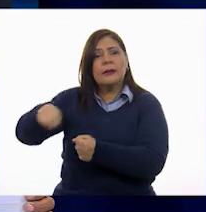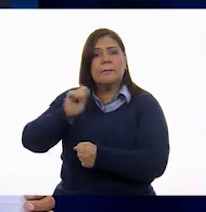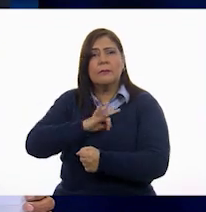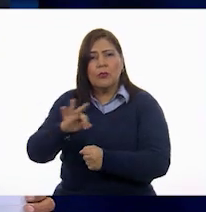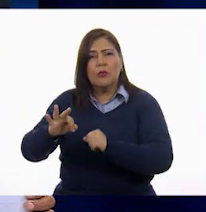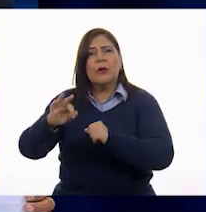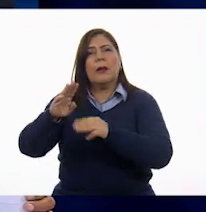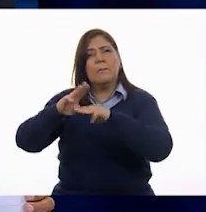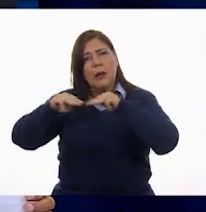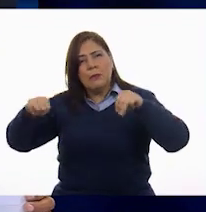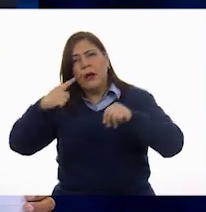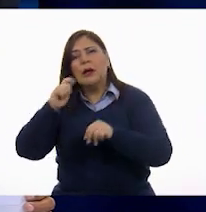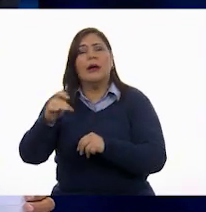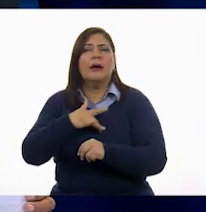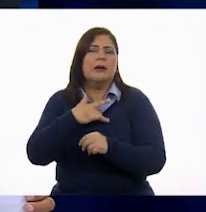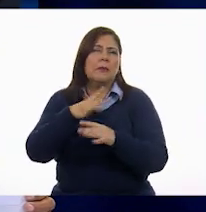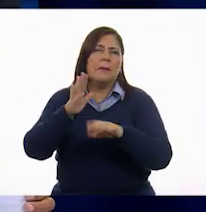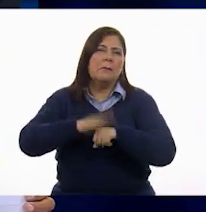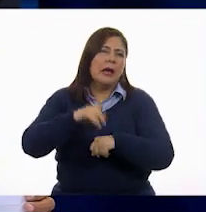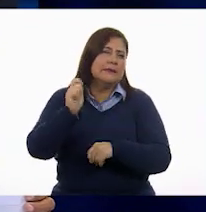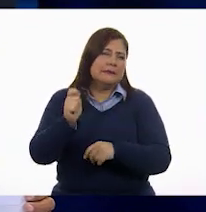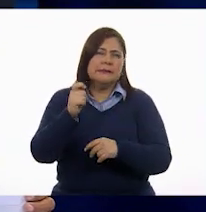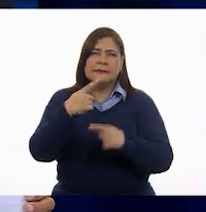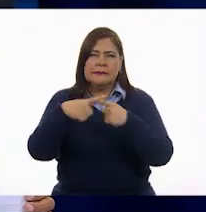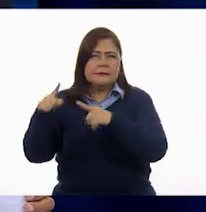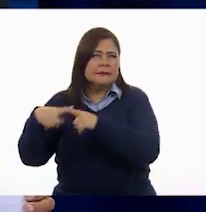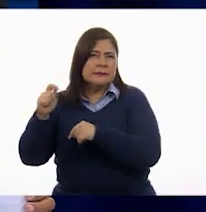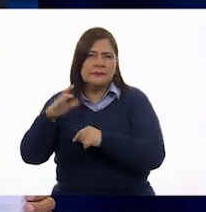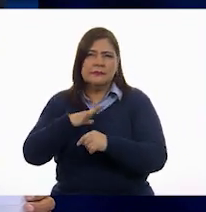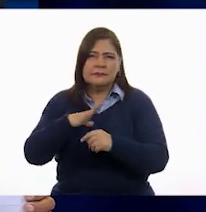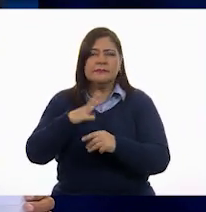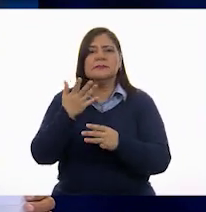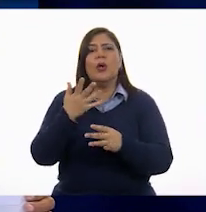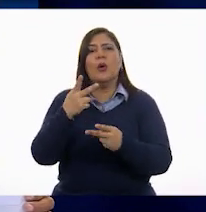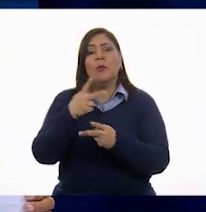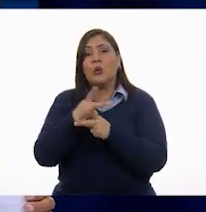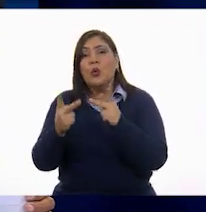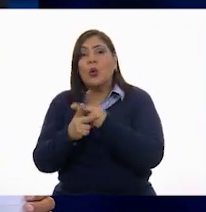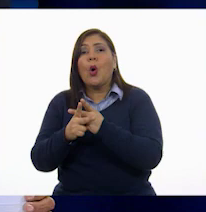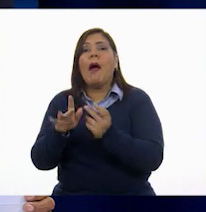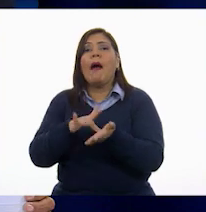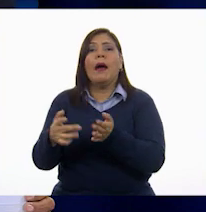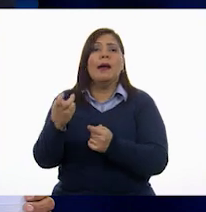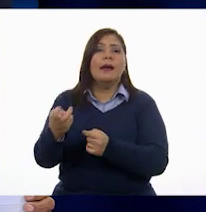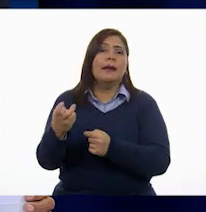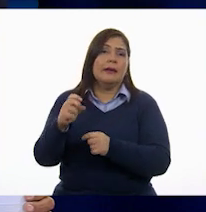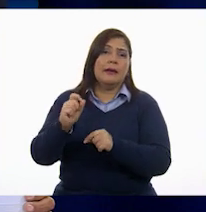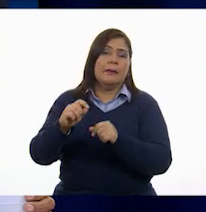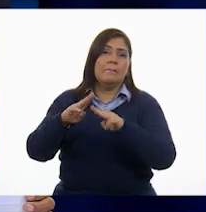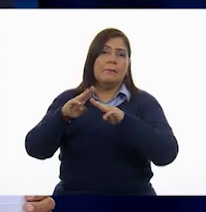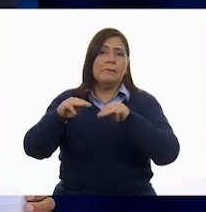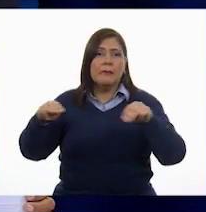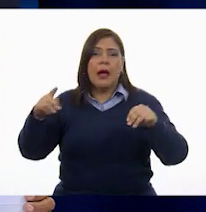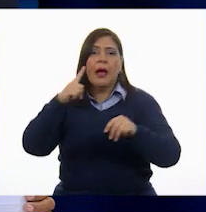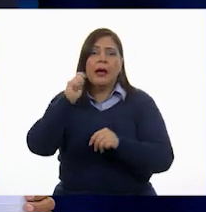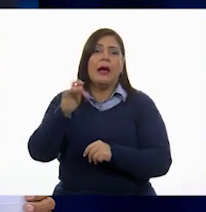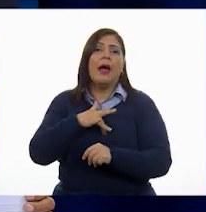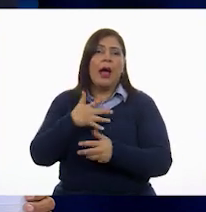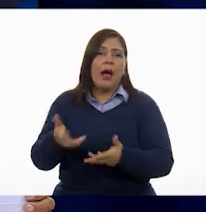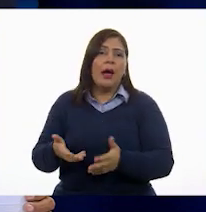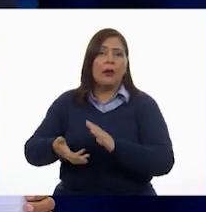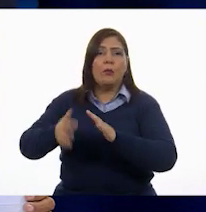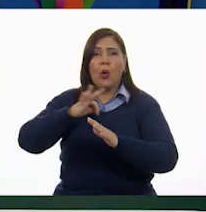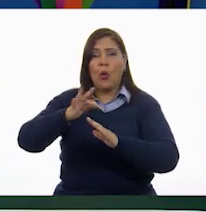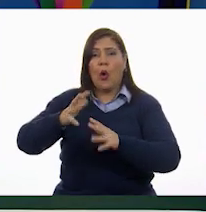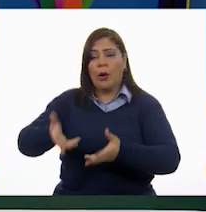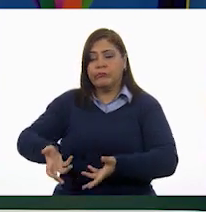productos marítimos que utiliza el hombre está en los mares. Es de ahí donde se extrae.